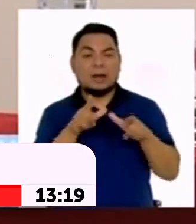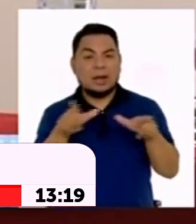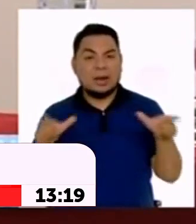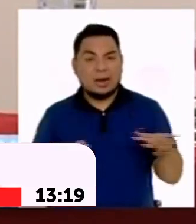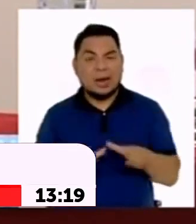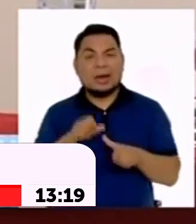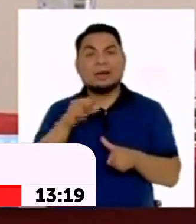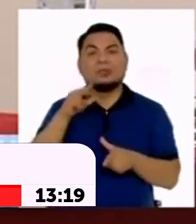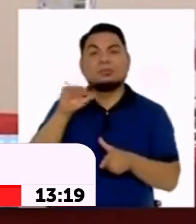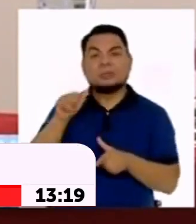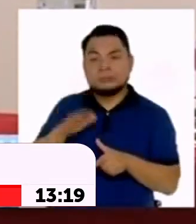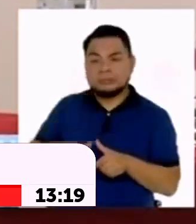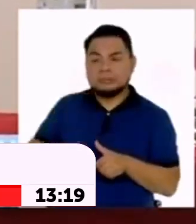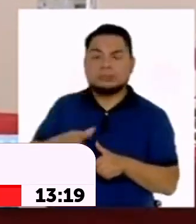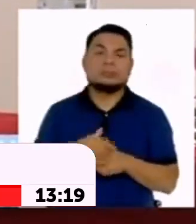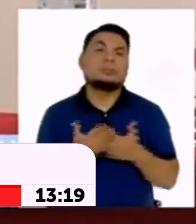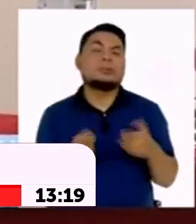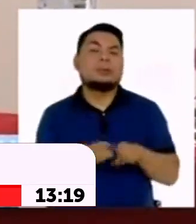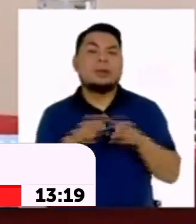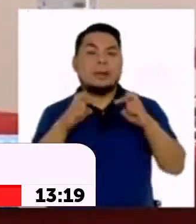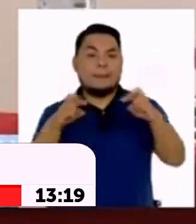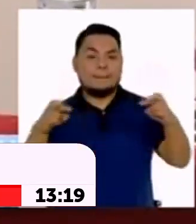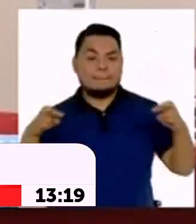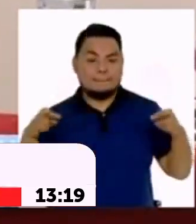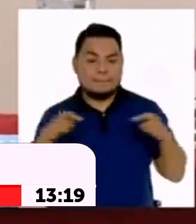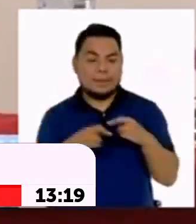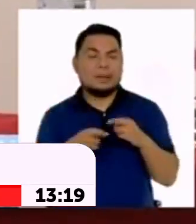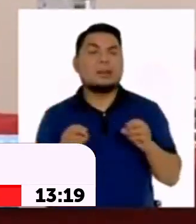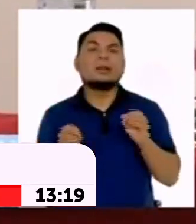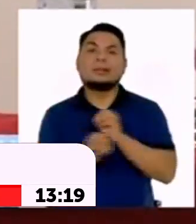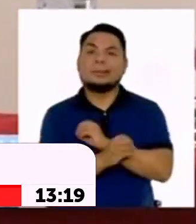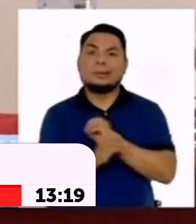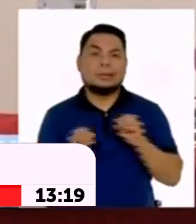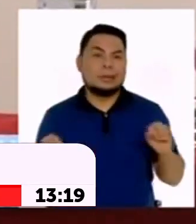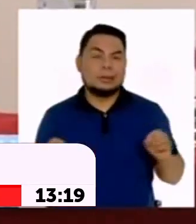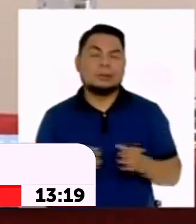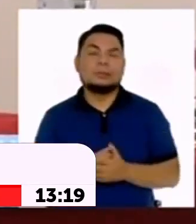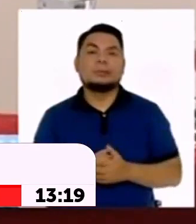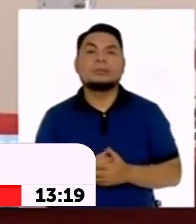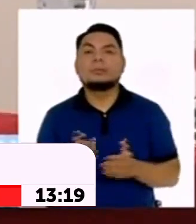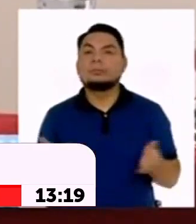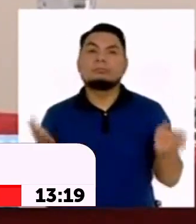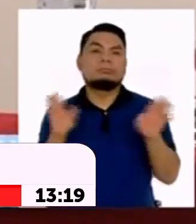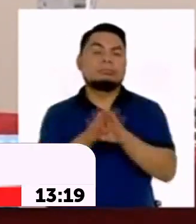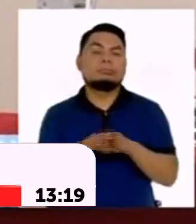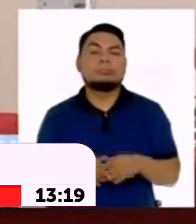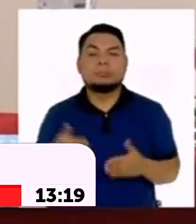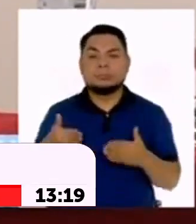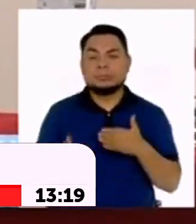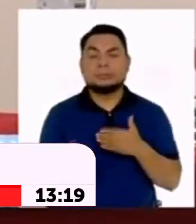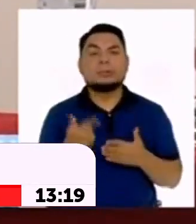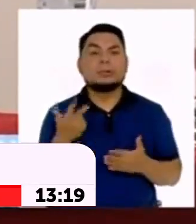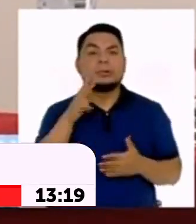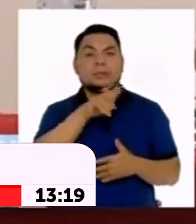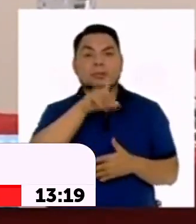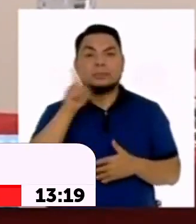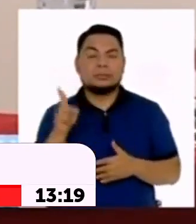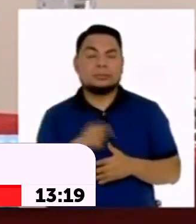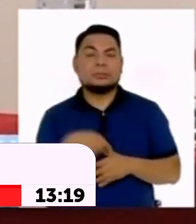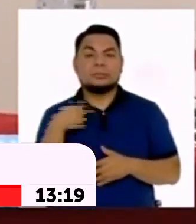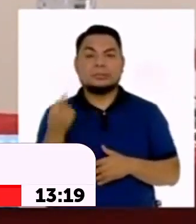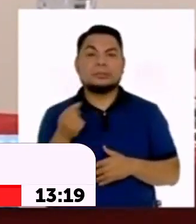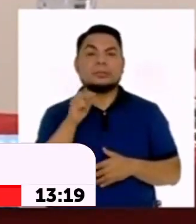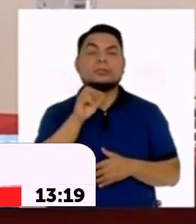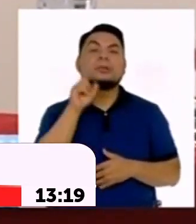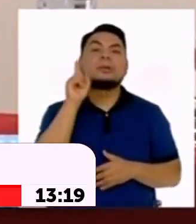o lagunas, ni de piscinas públicas, ¿no? Esto se va a dar durante el día 31 y el